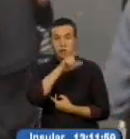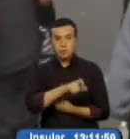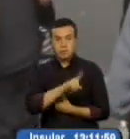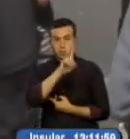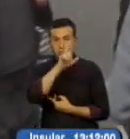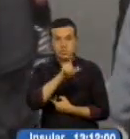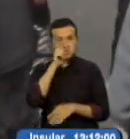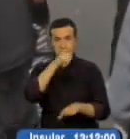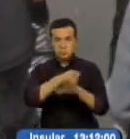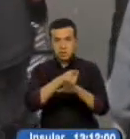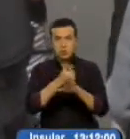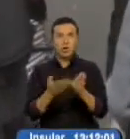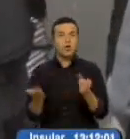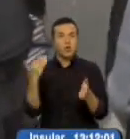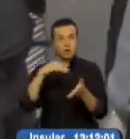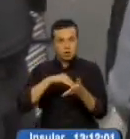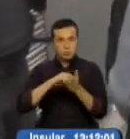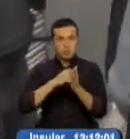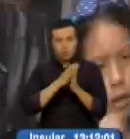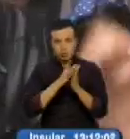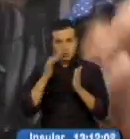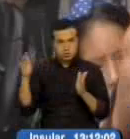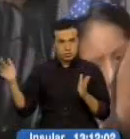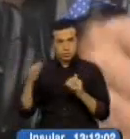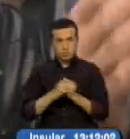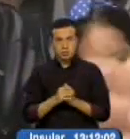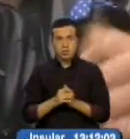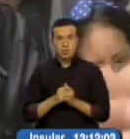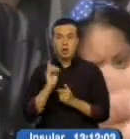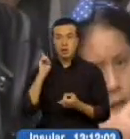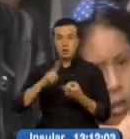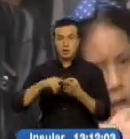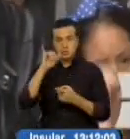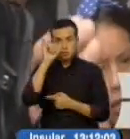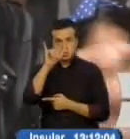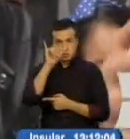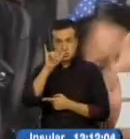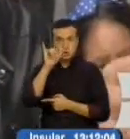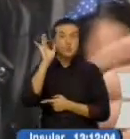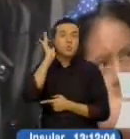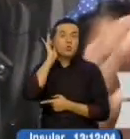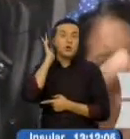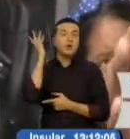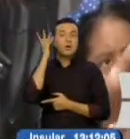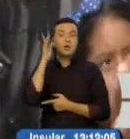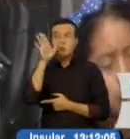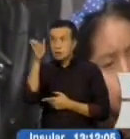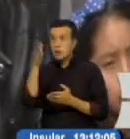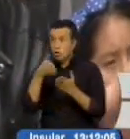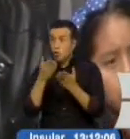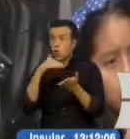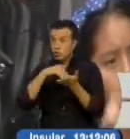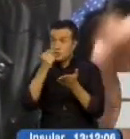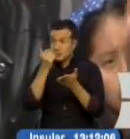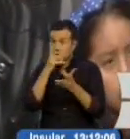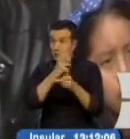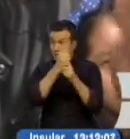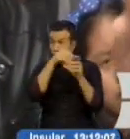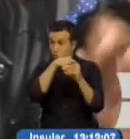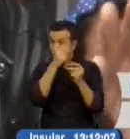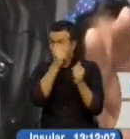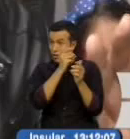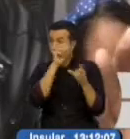les exigía la renovación de las pólizas. Esta señora hasta el día sábado hacía renovación de pólizas